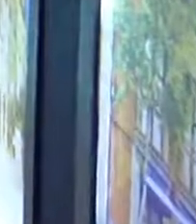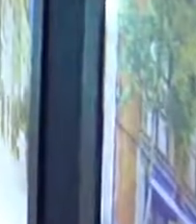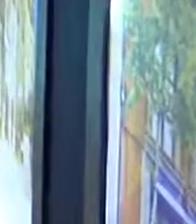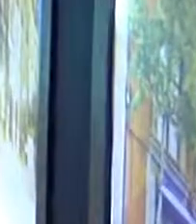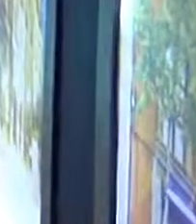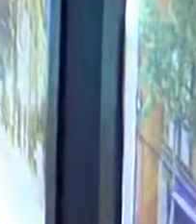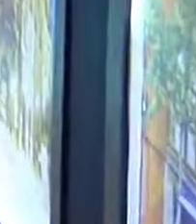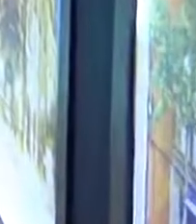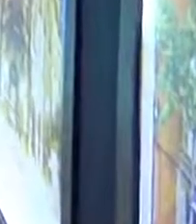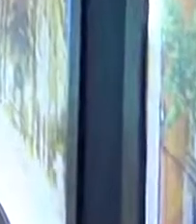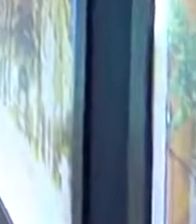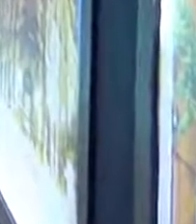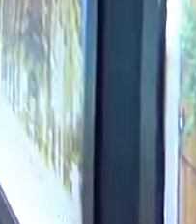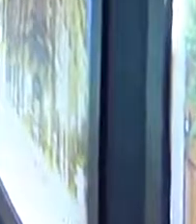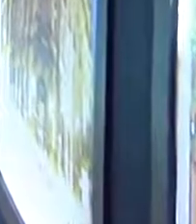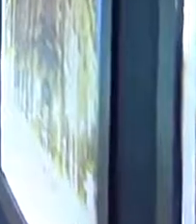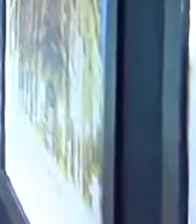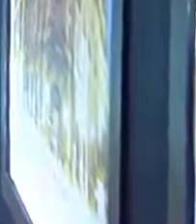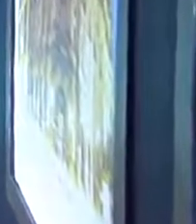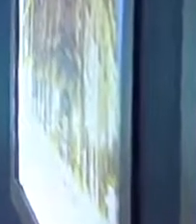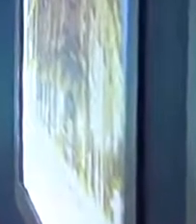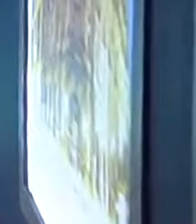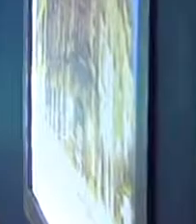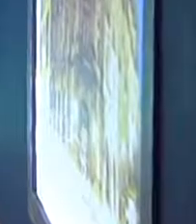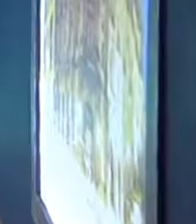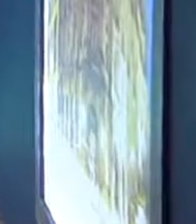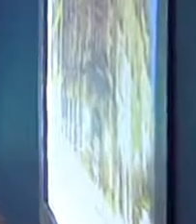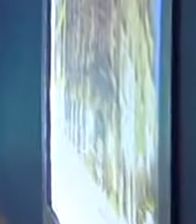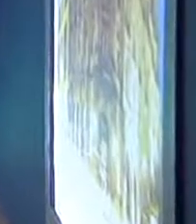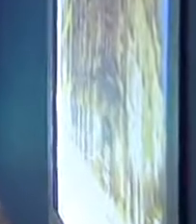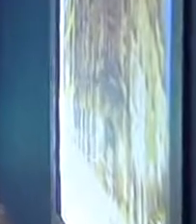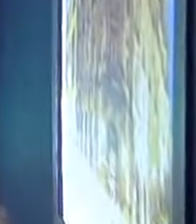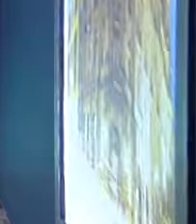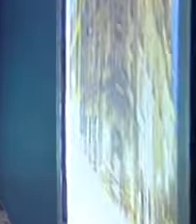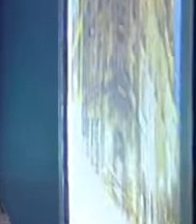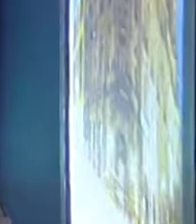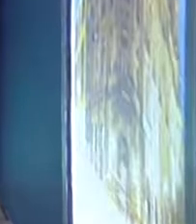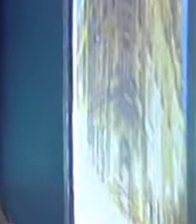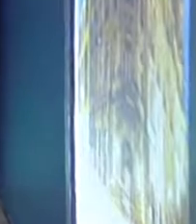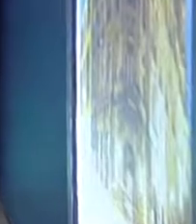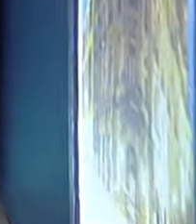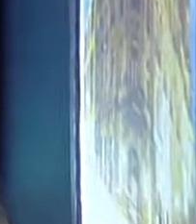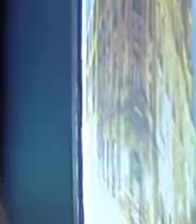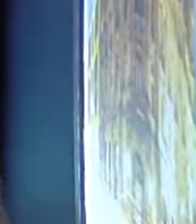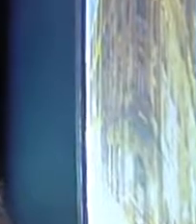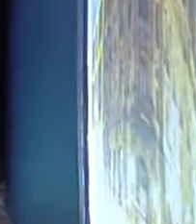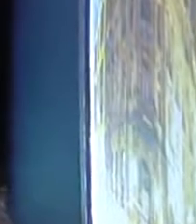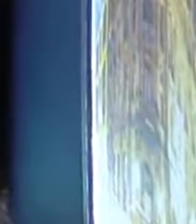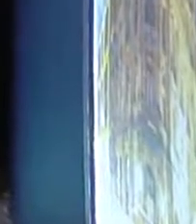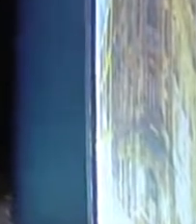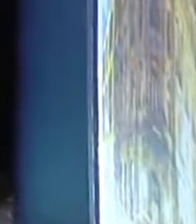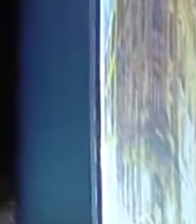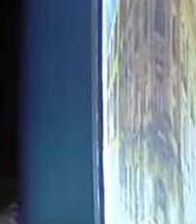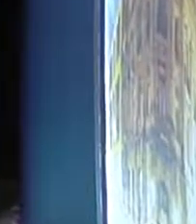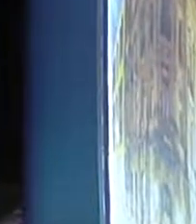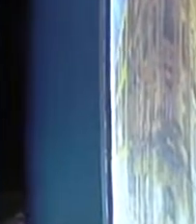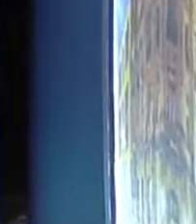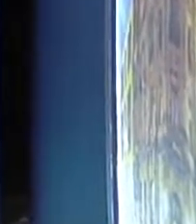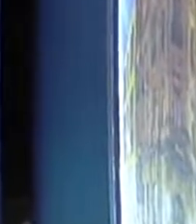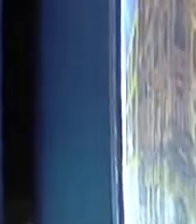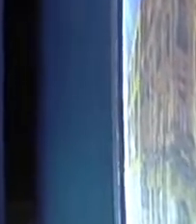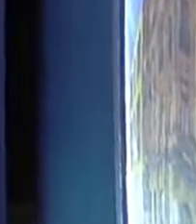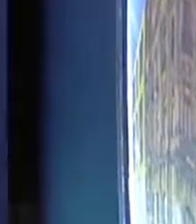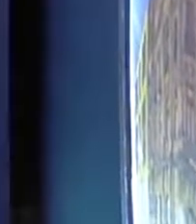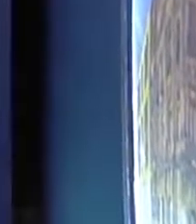Gracias por continuar con nosotros. Ahora es momento de ir a la Escuela Judicial Electoral con mi compañera Laura Murillo, quien estuvo presente en el